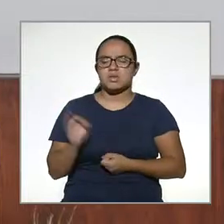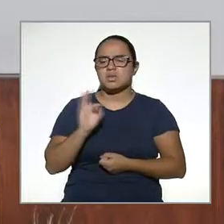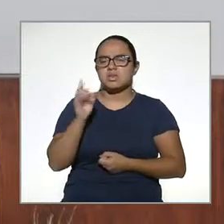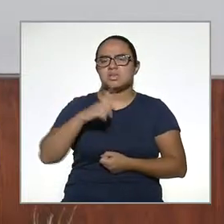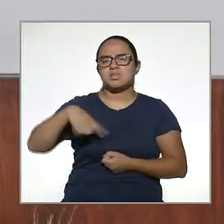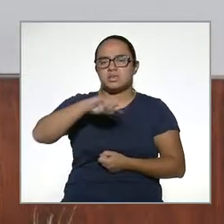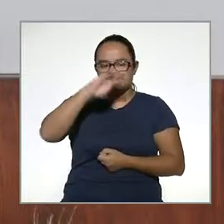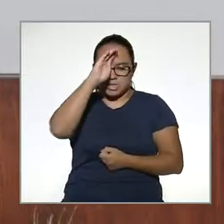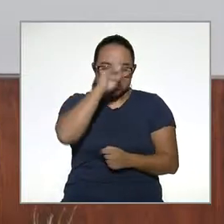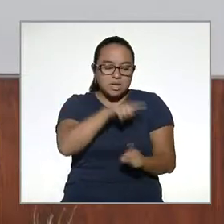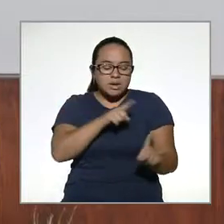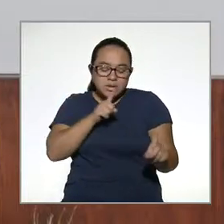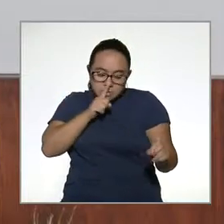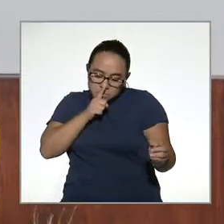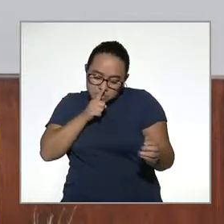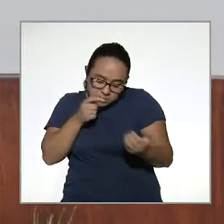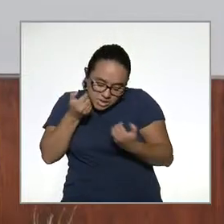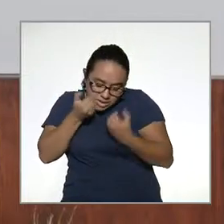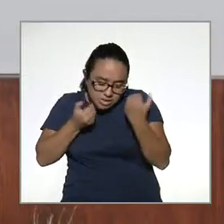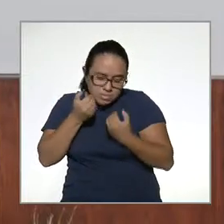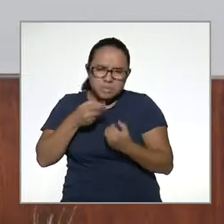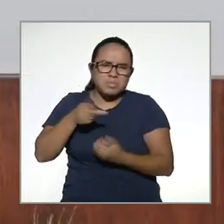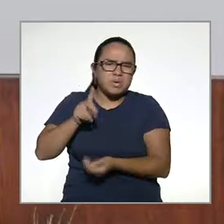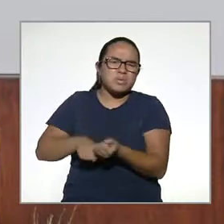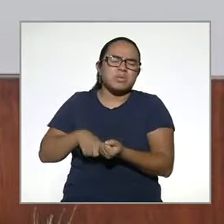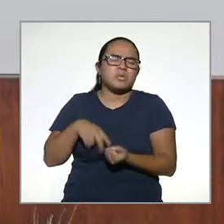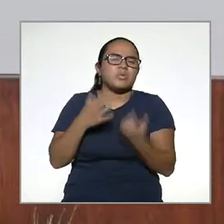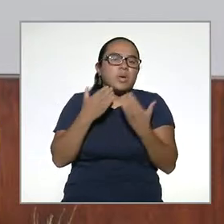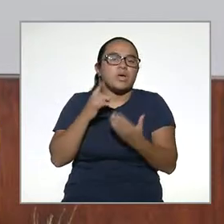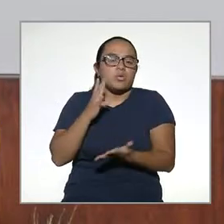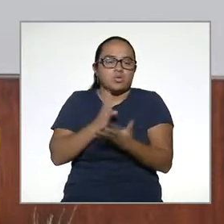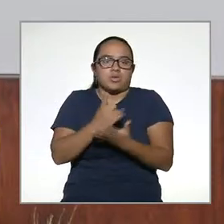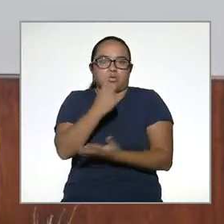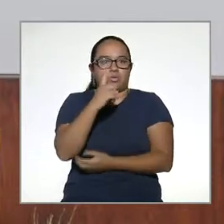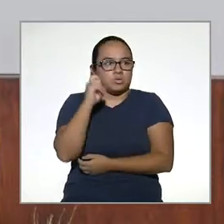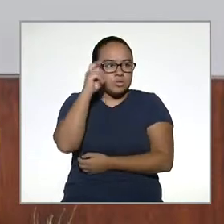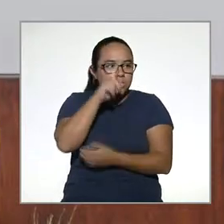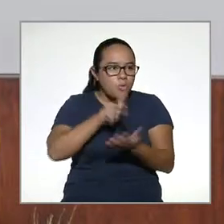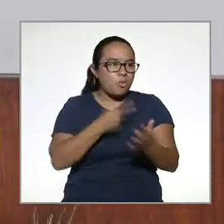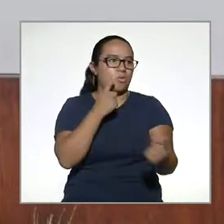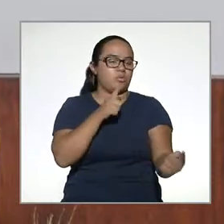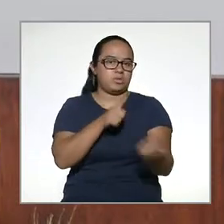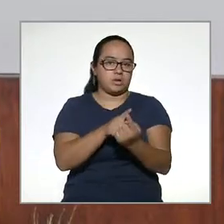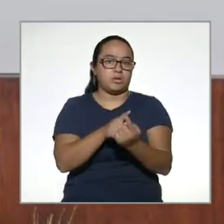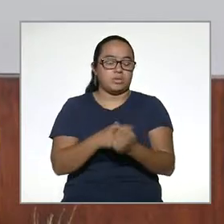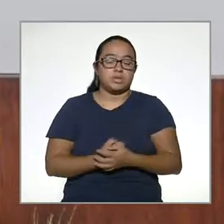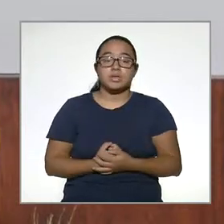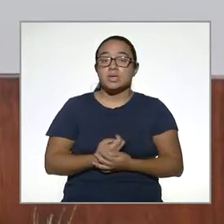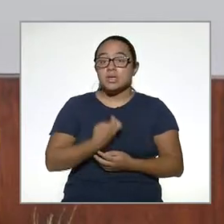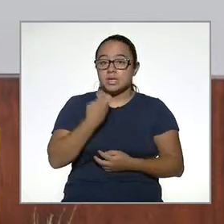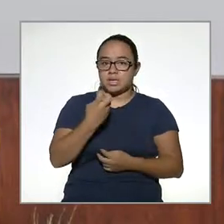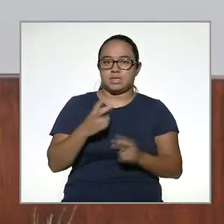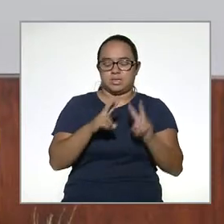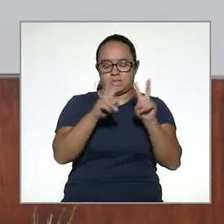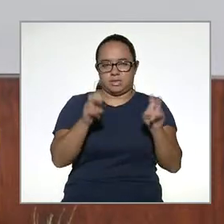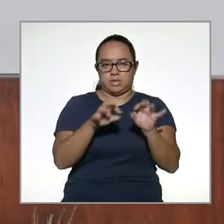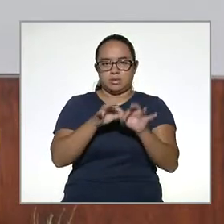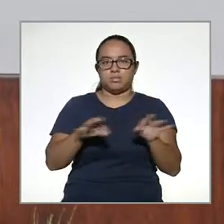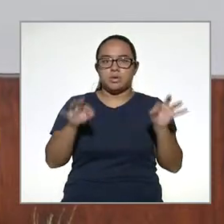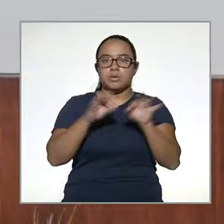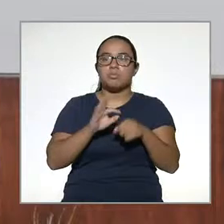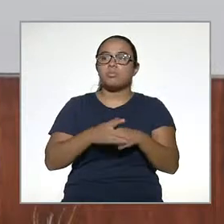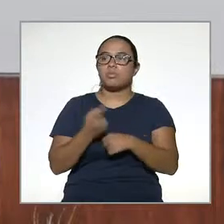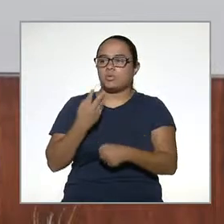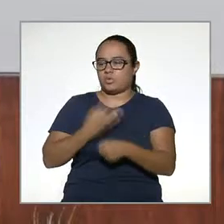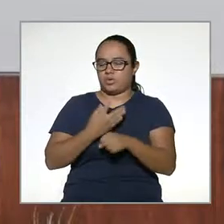que son introvertidos cuando en realidad no lo son. Entonces, es un tema importante porque es un tema que tiene que ver mucho con el momento